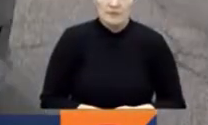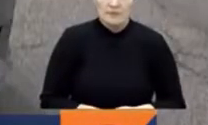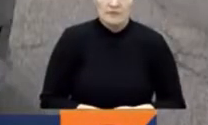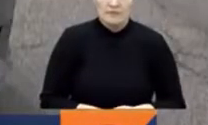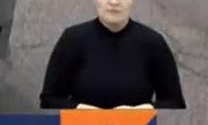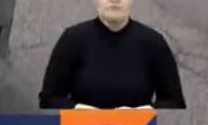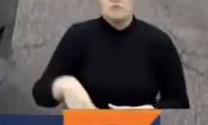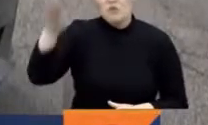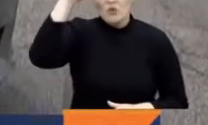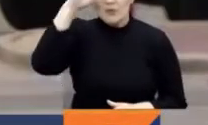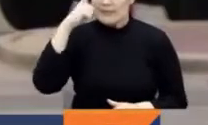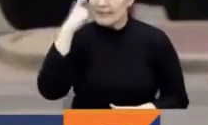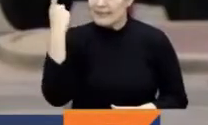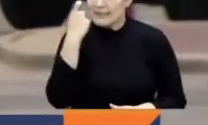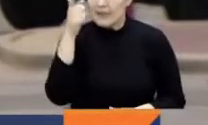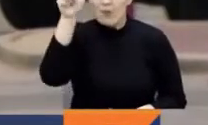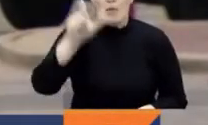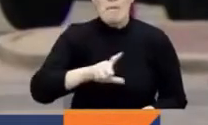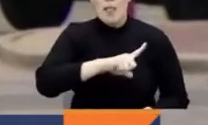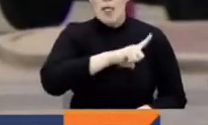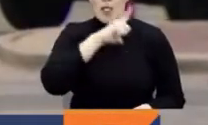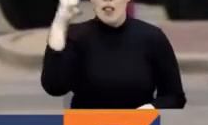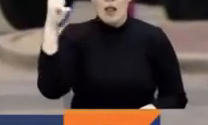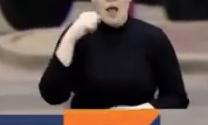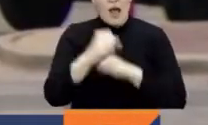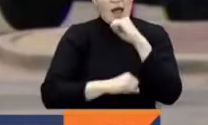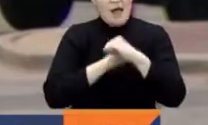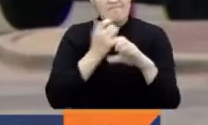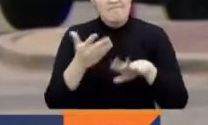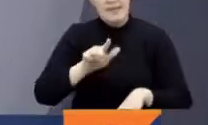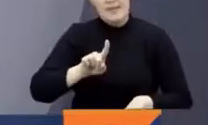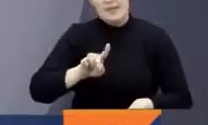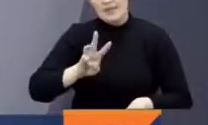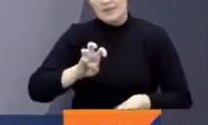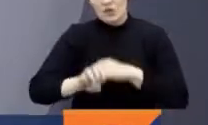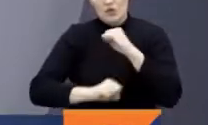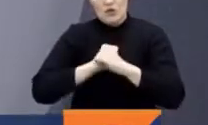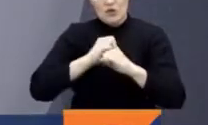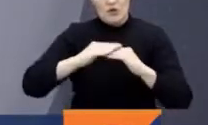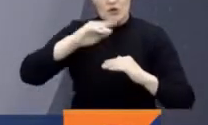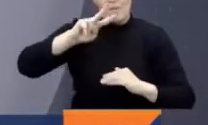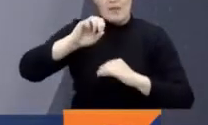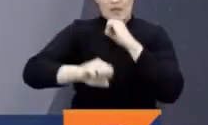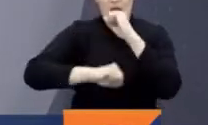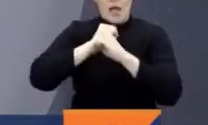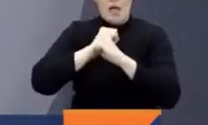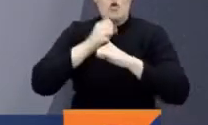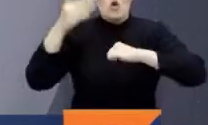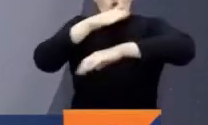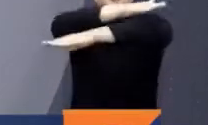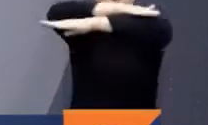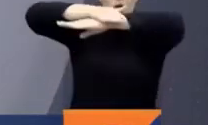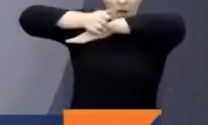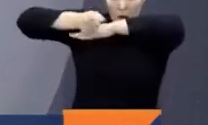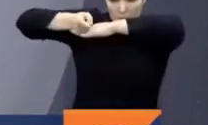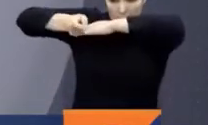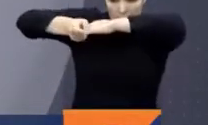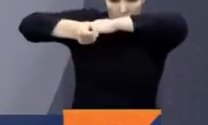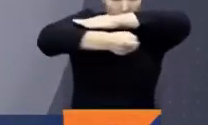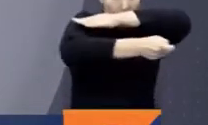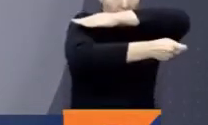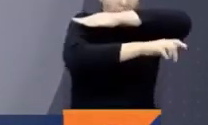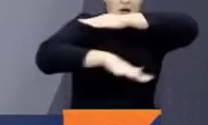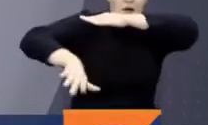La policía está buscando un hombre blanco de entre 18 y 20 años que desde una azotea disparó contra una multitud a las afueras de Chicago en